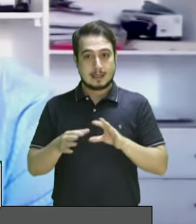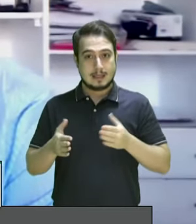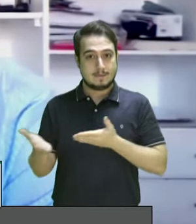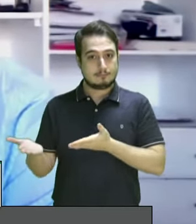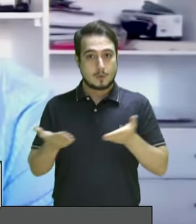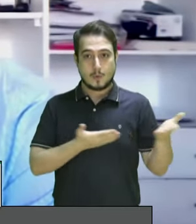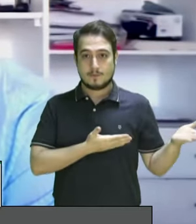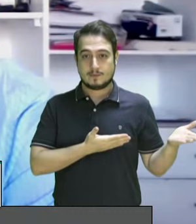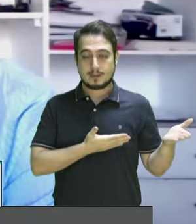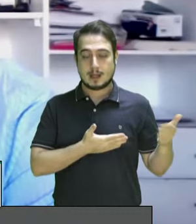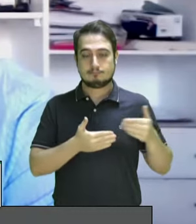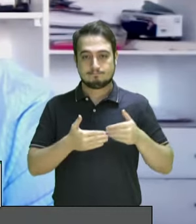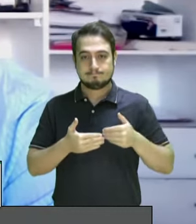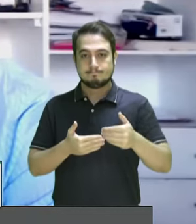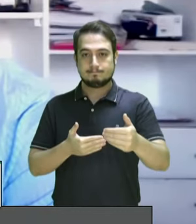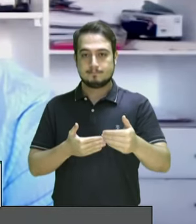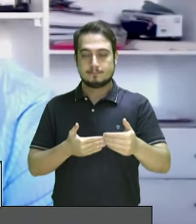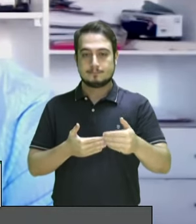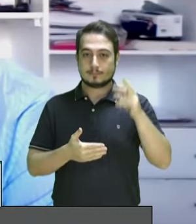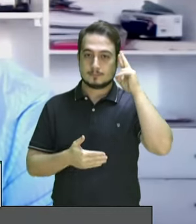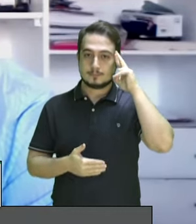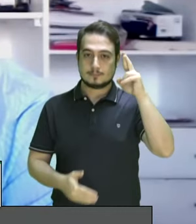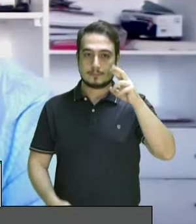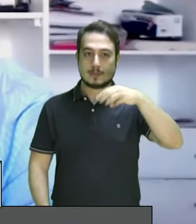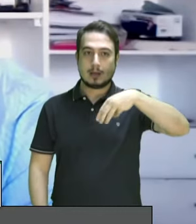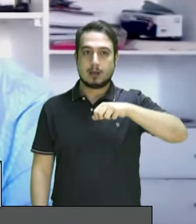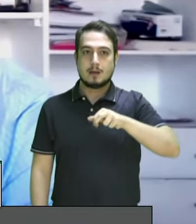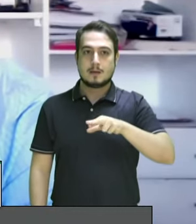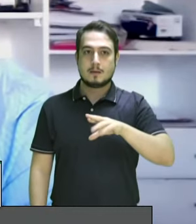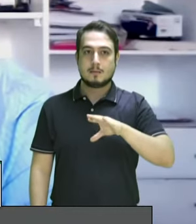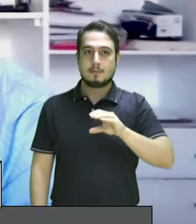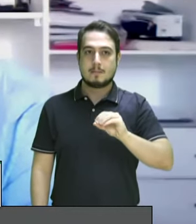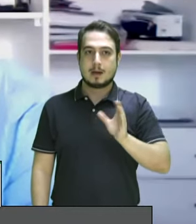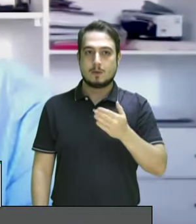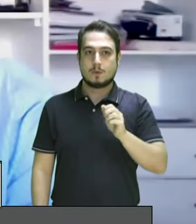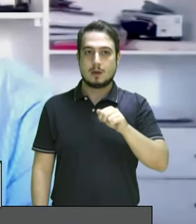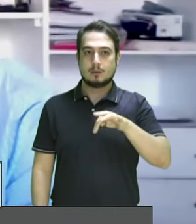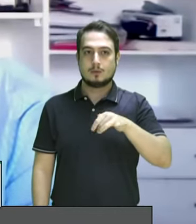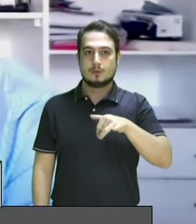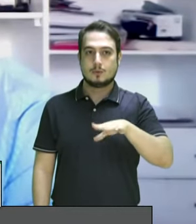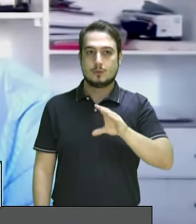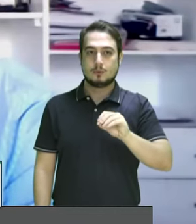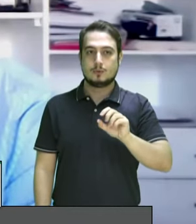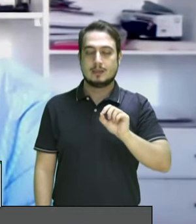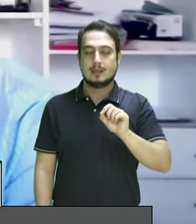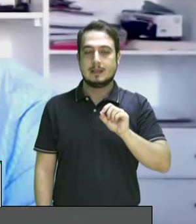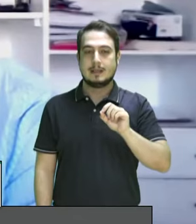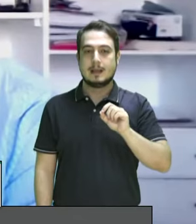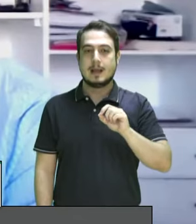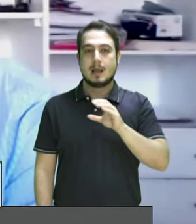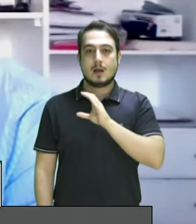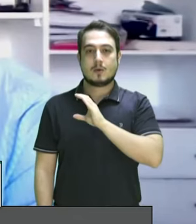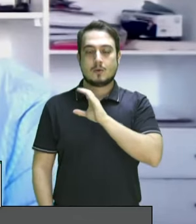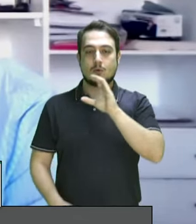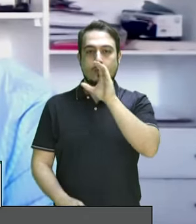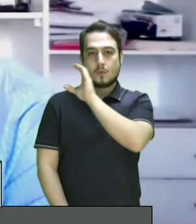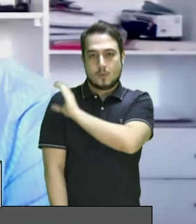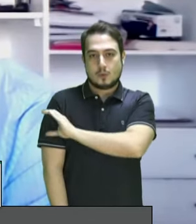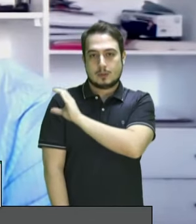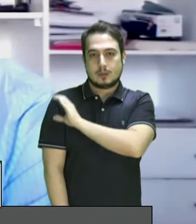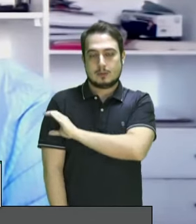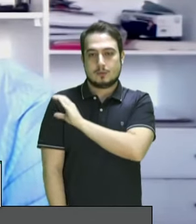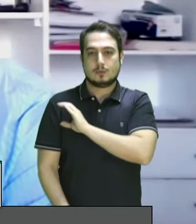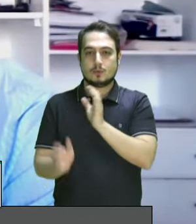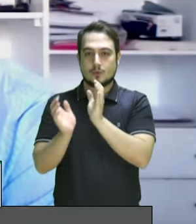en la secuencia al señor marco antónio delfino de almeida que es coordinador del grupo de trabajo de combate al